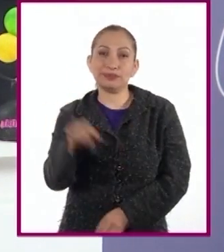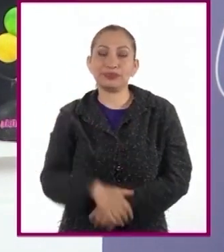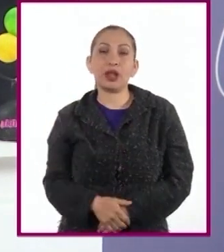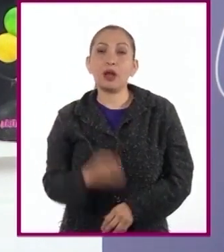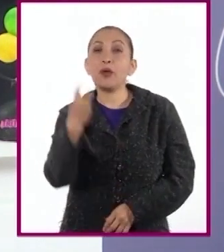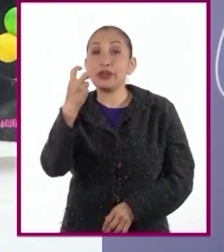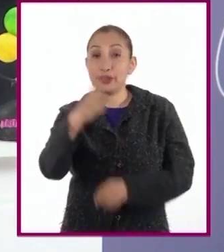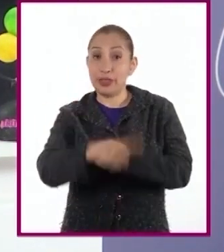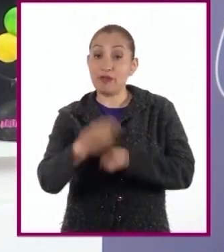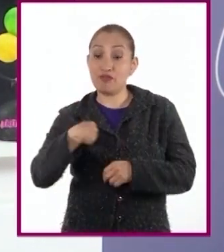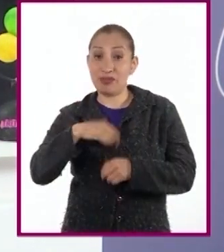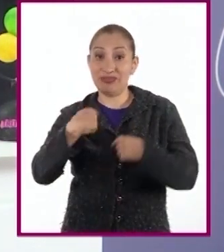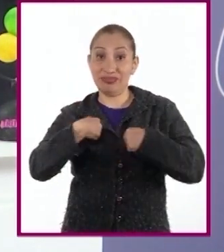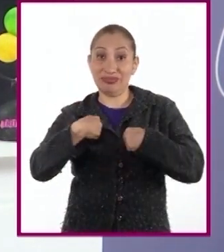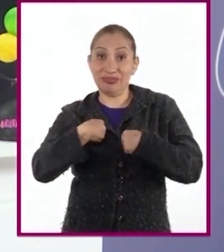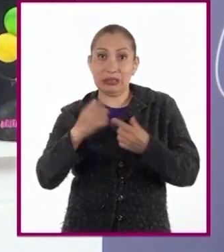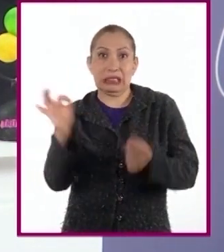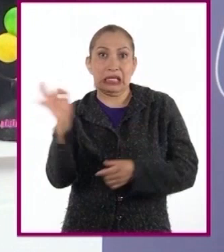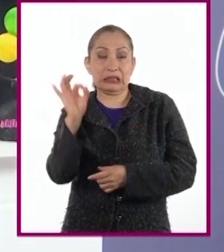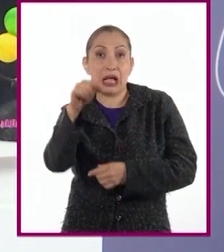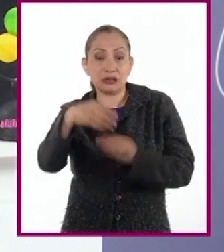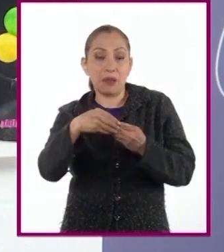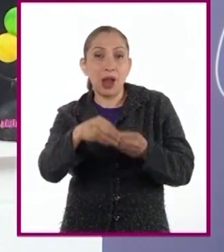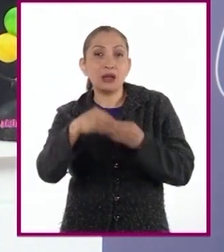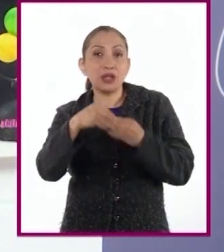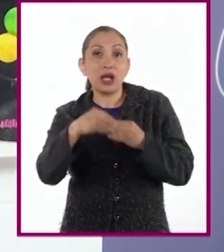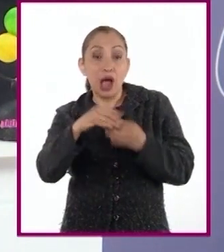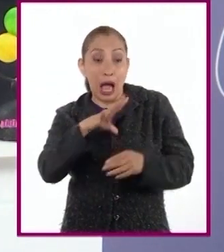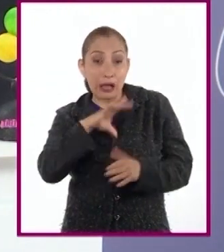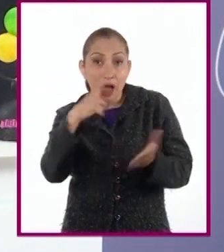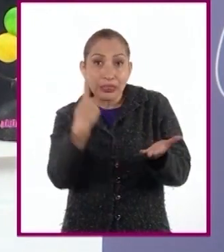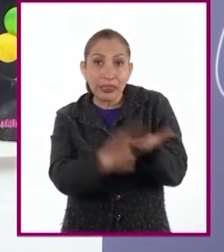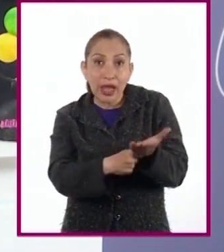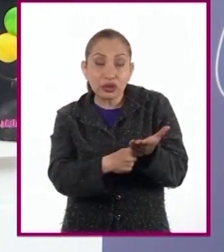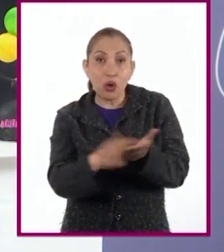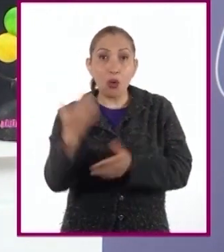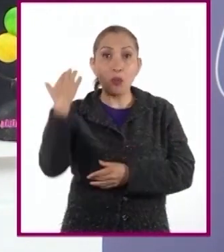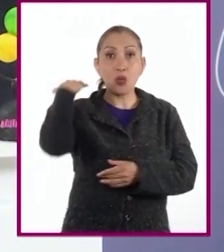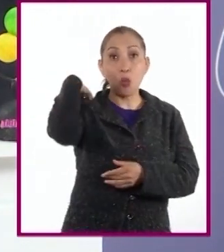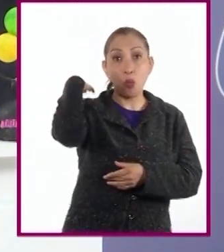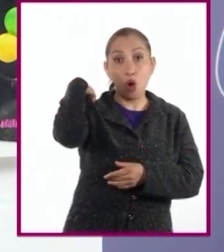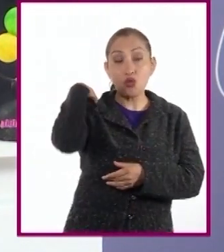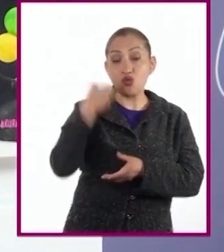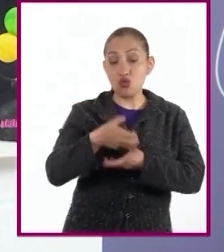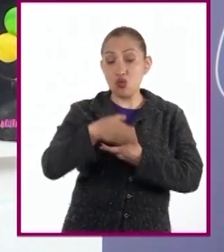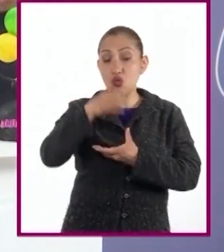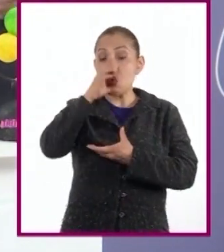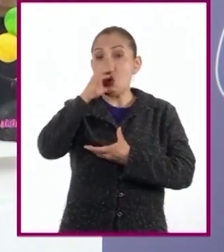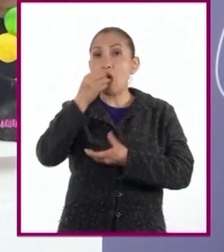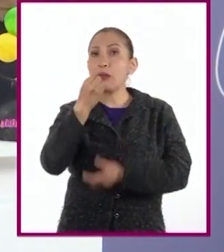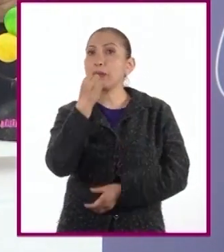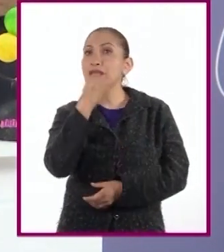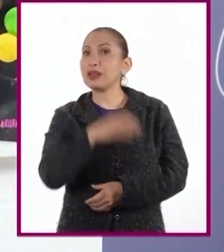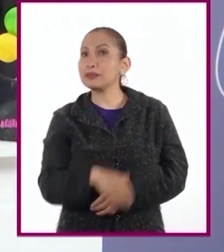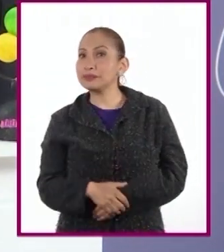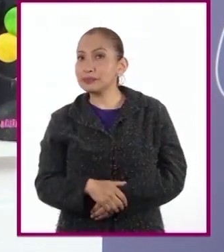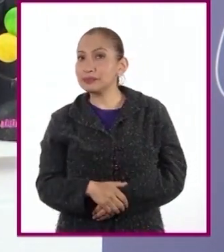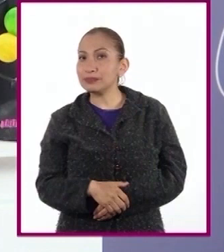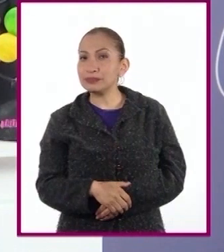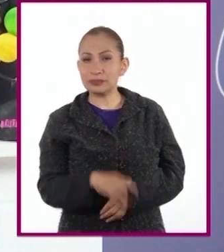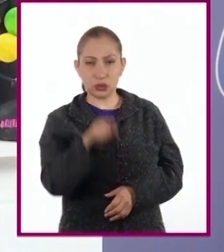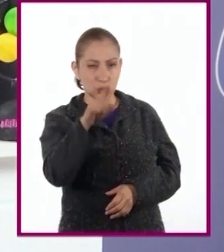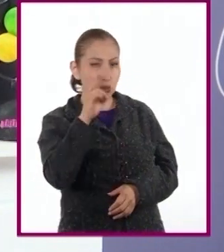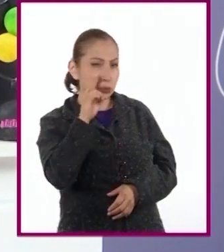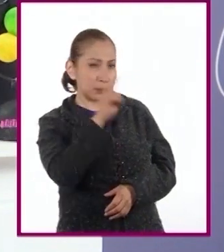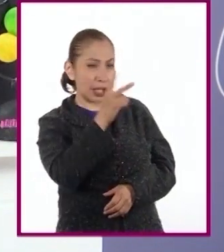También nos daña a nosotros. Probablemente estos plásticos estén presentes en nuestros pulmones, bebidas y alimentos.